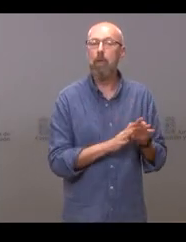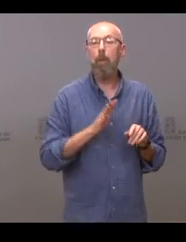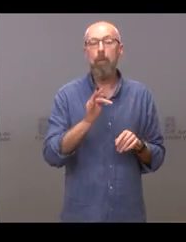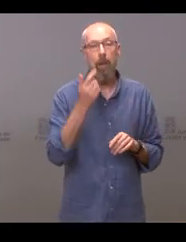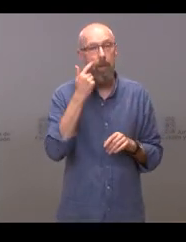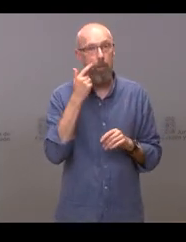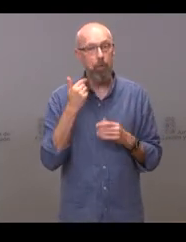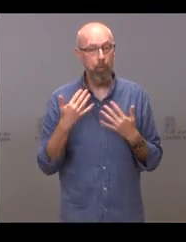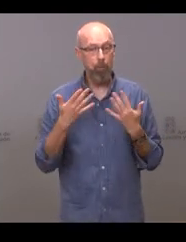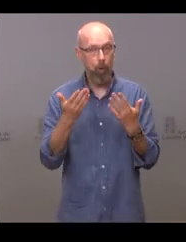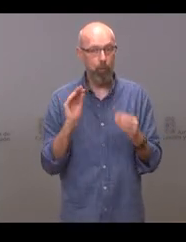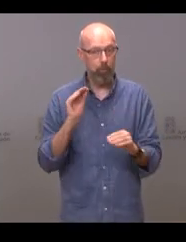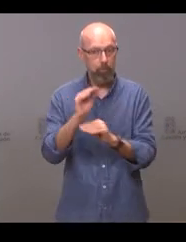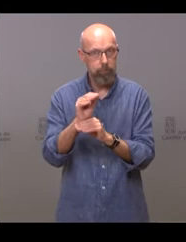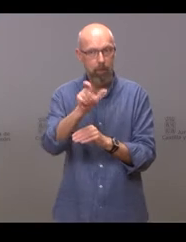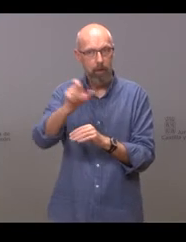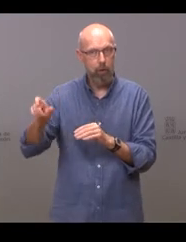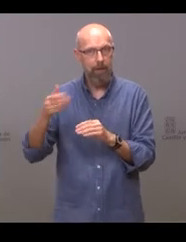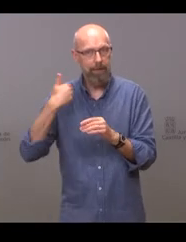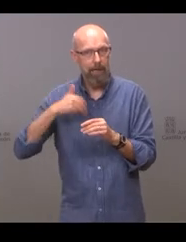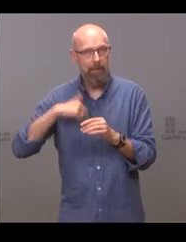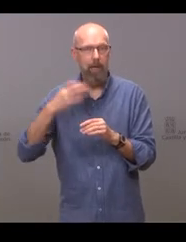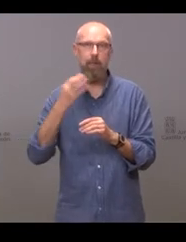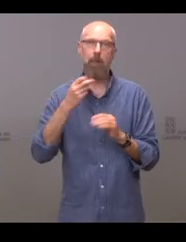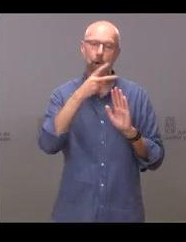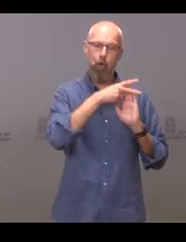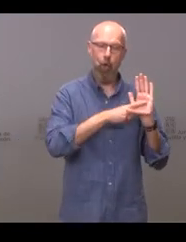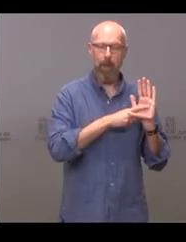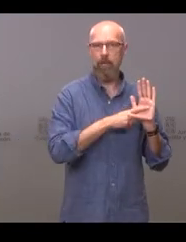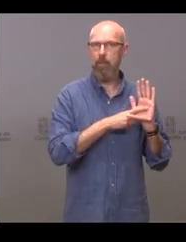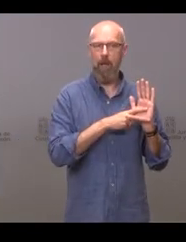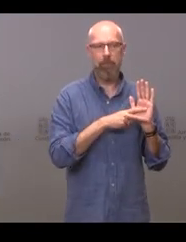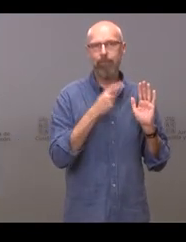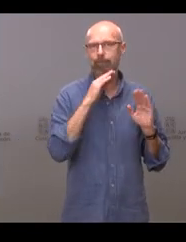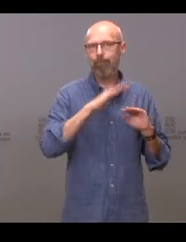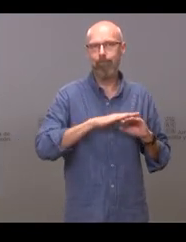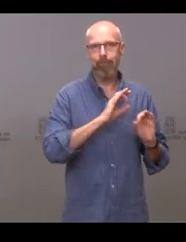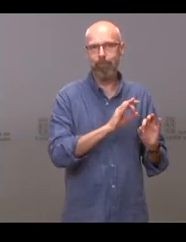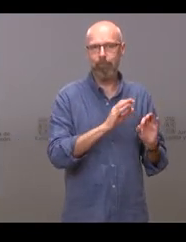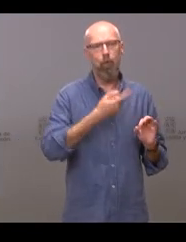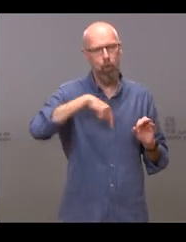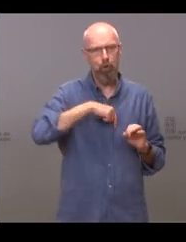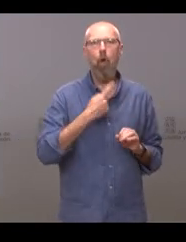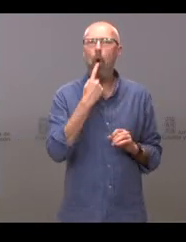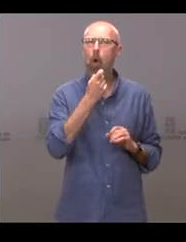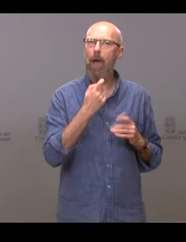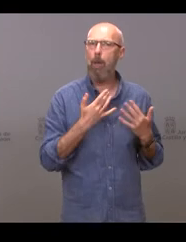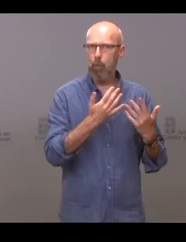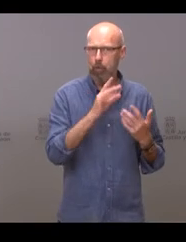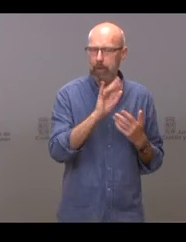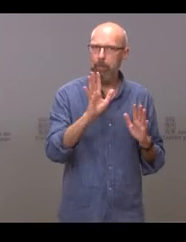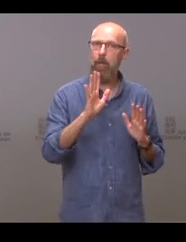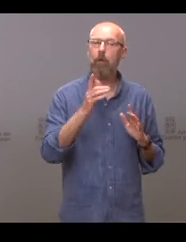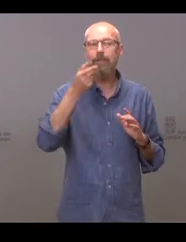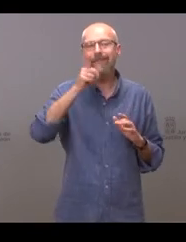seguir con lo que dice la normativa a nosotros nos gustaría que fuera cuanto antes pero también respetuosos con lo que marcan los